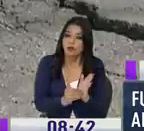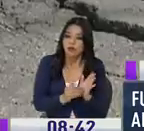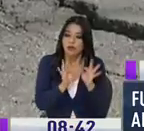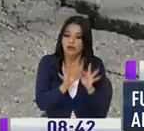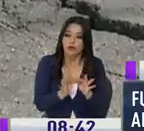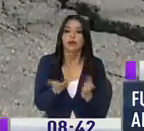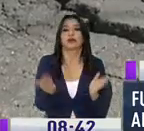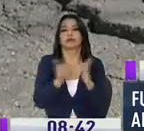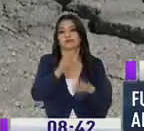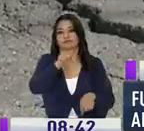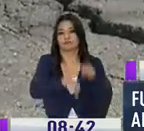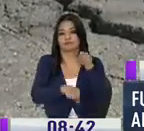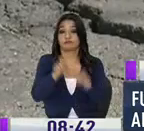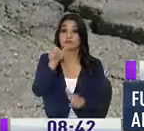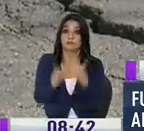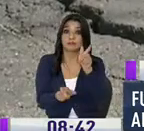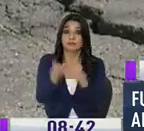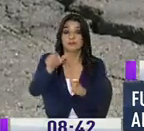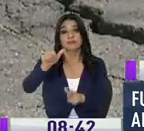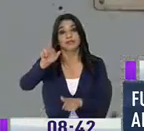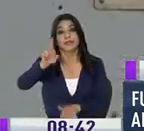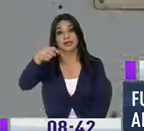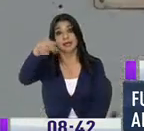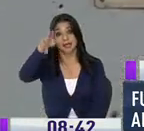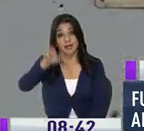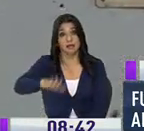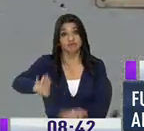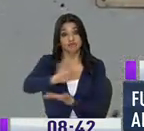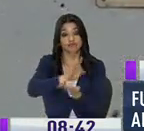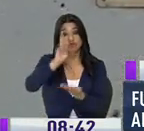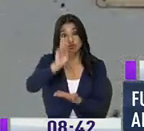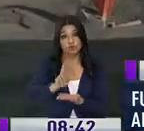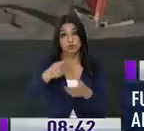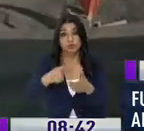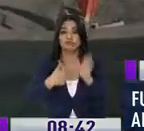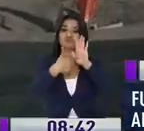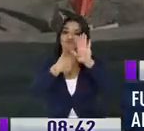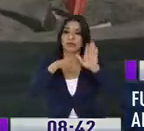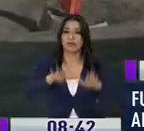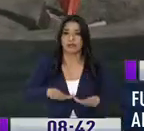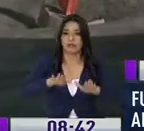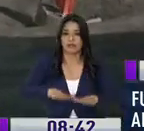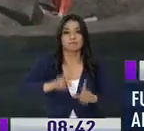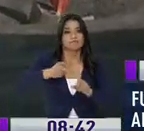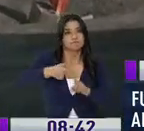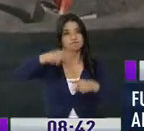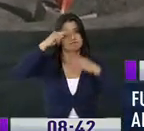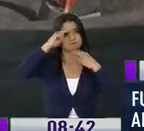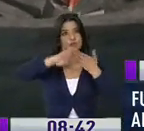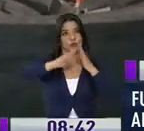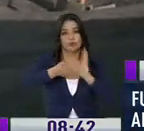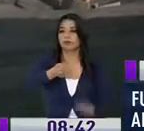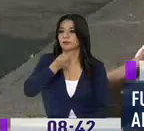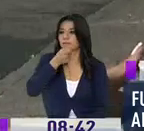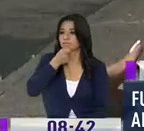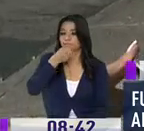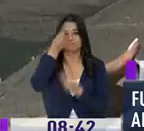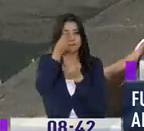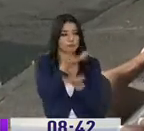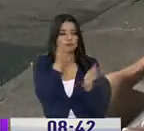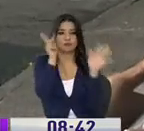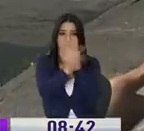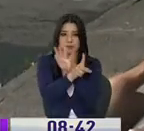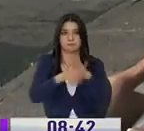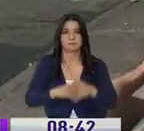por lo cual los moradores del sector de La Argelia, en el sur de Quito, decidieron presentar su solicitud a través del primer noticiero de la comunidad. La